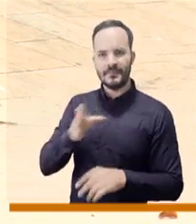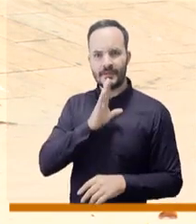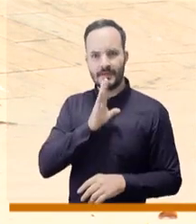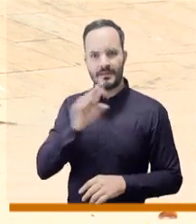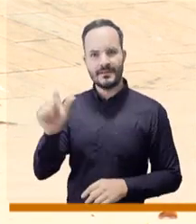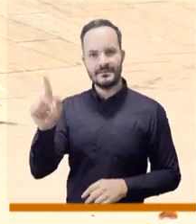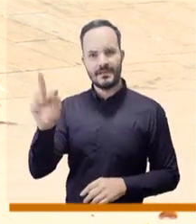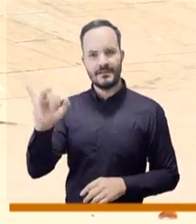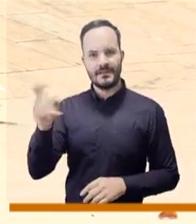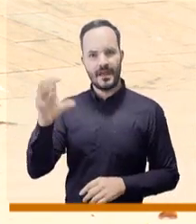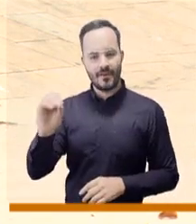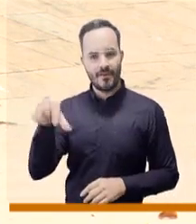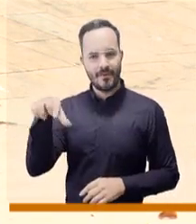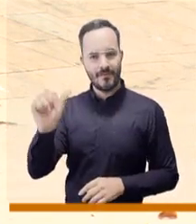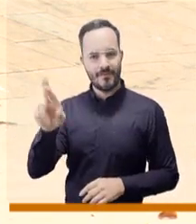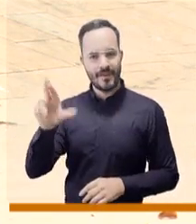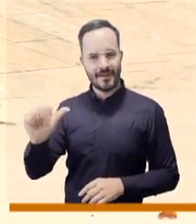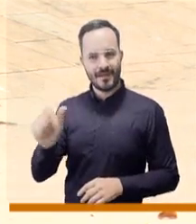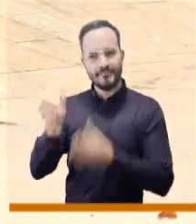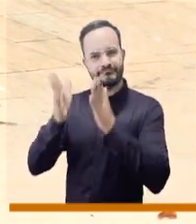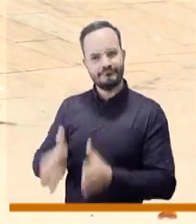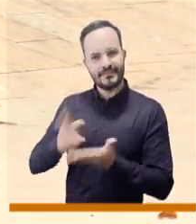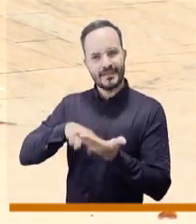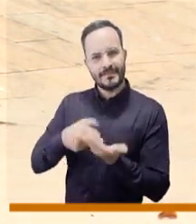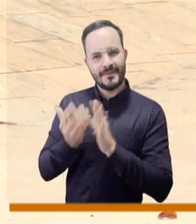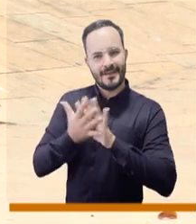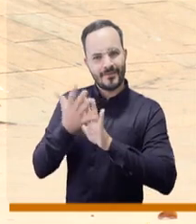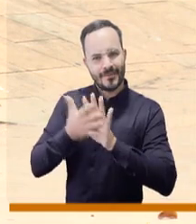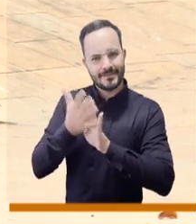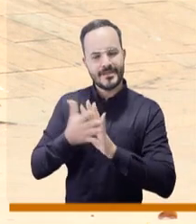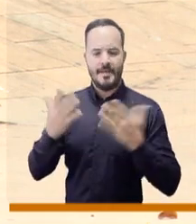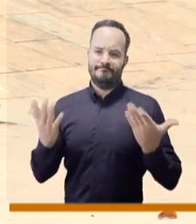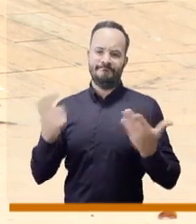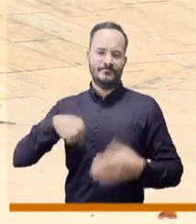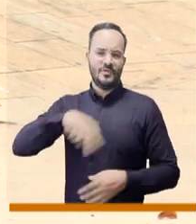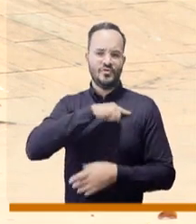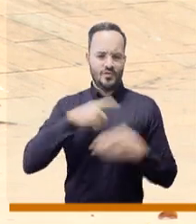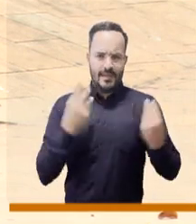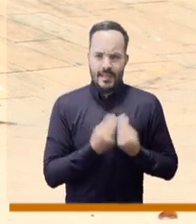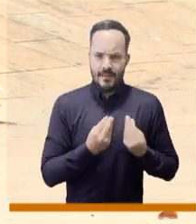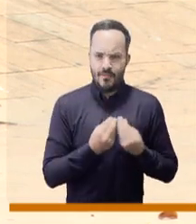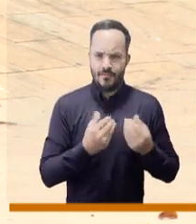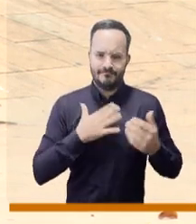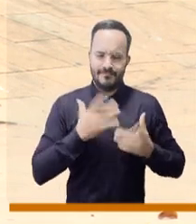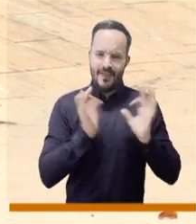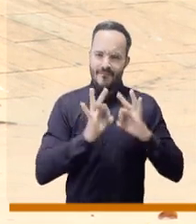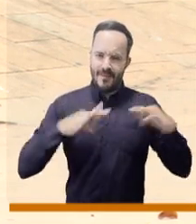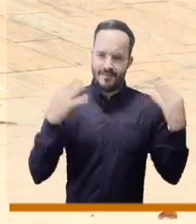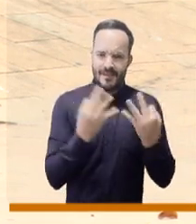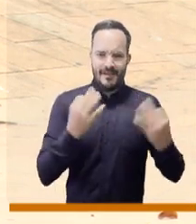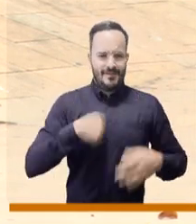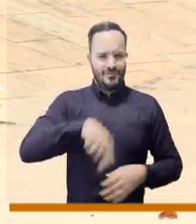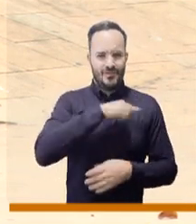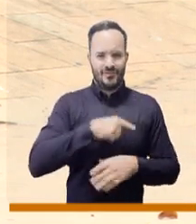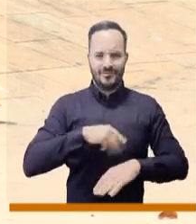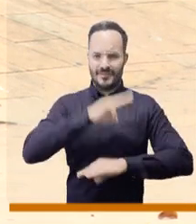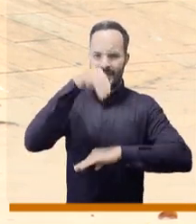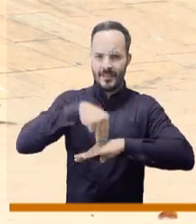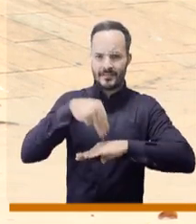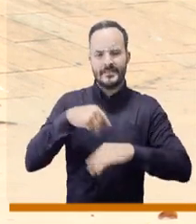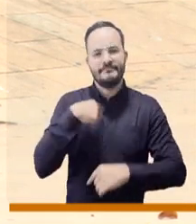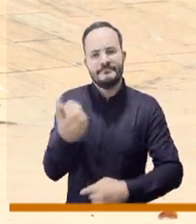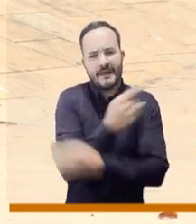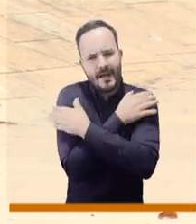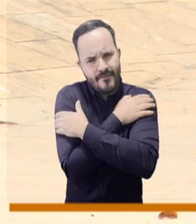pantallas, Santiago Parra, nuestro intérprete de señas, queremos extenderle de parte de todo el equipo de la gran familia de